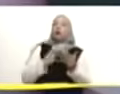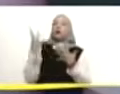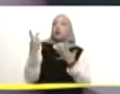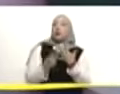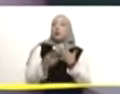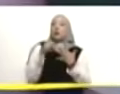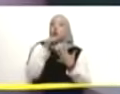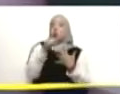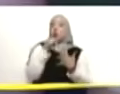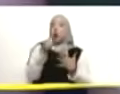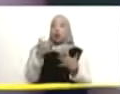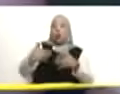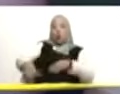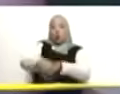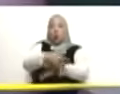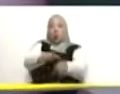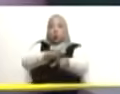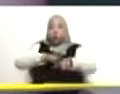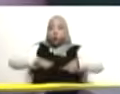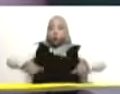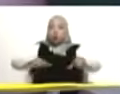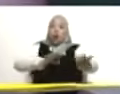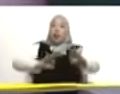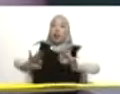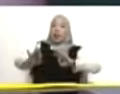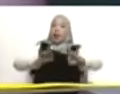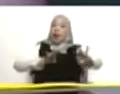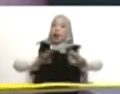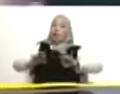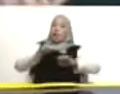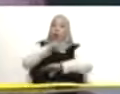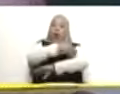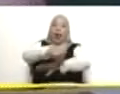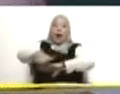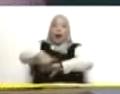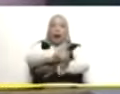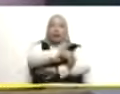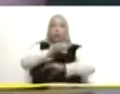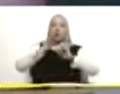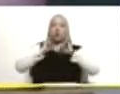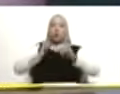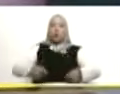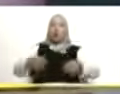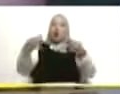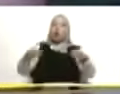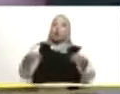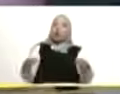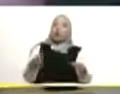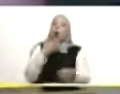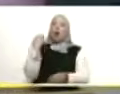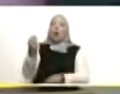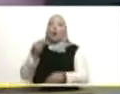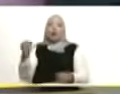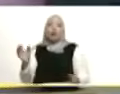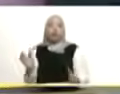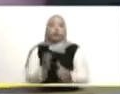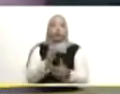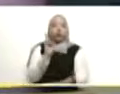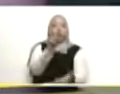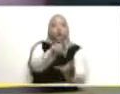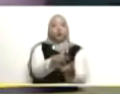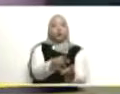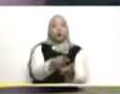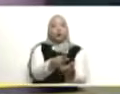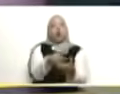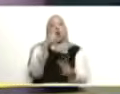en canchas, bulevares, teatros, en todos los espacios que naturalmente son tomados por la juventud, pero que ahora haremos